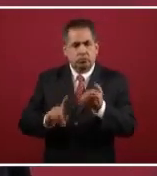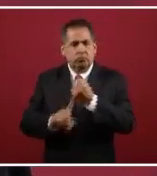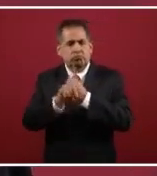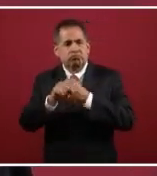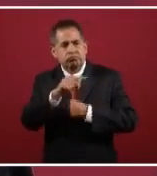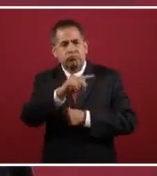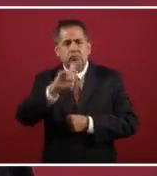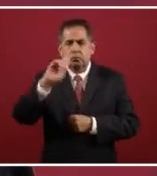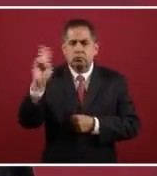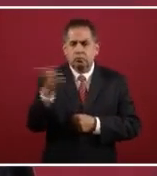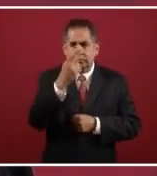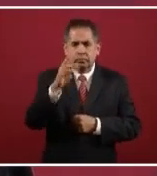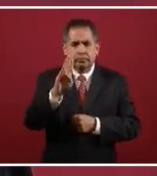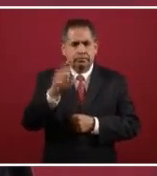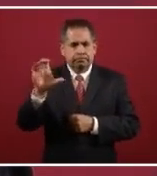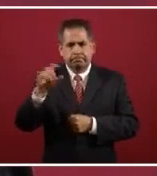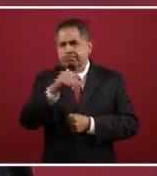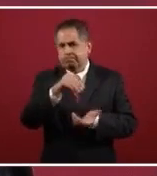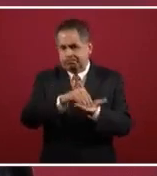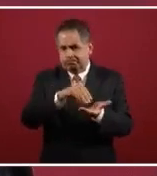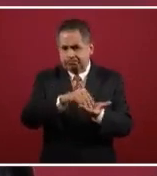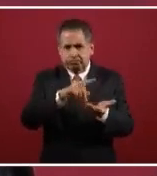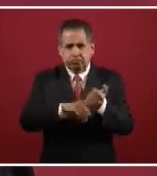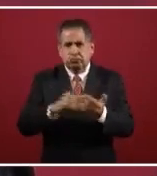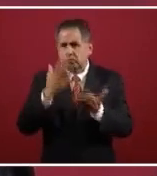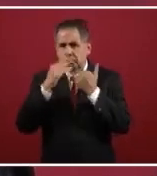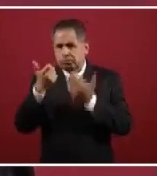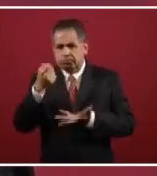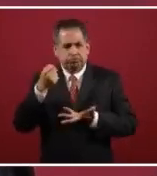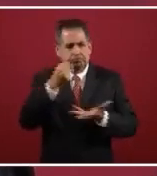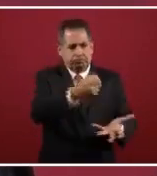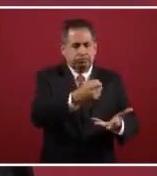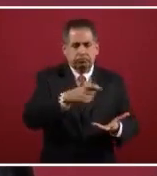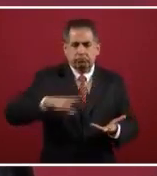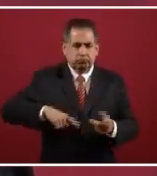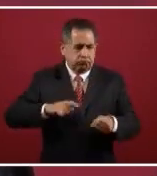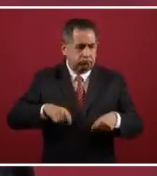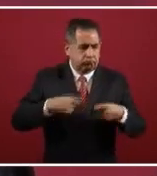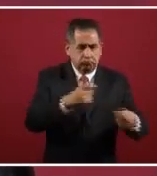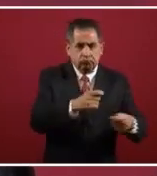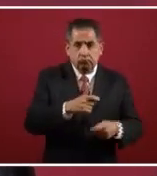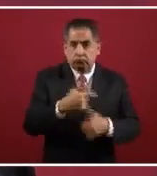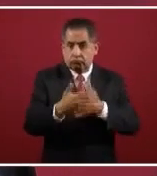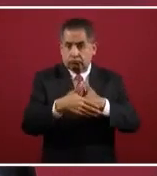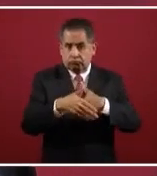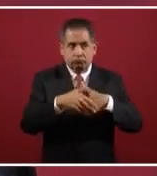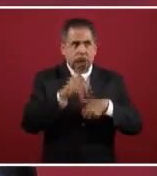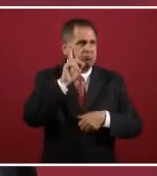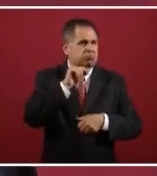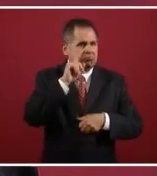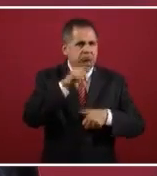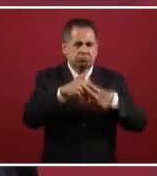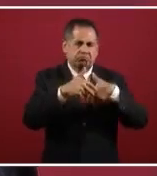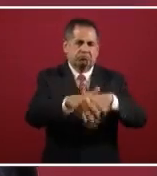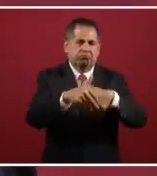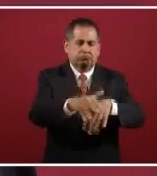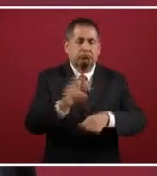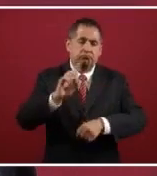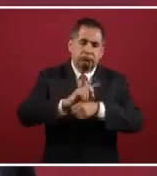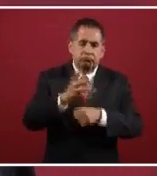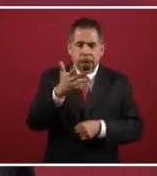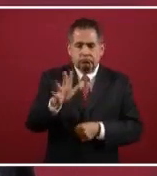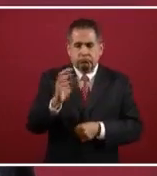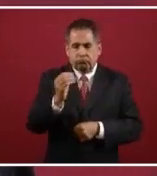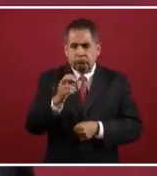Universidad Autónoma de Baja California. Por falta de recursos por parte del estado, van a hacer una manifestación mañana 10 de octubre ahí